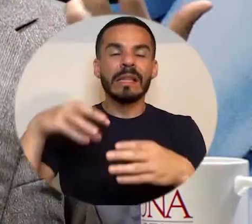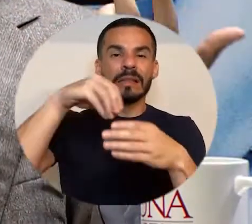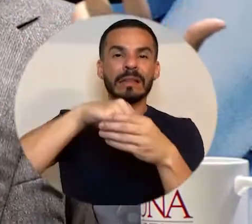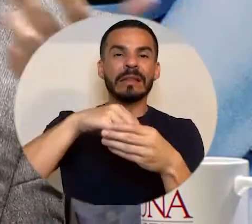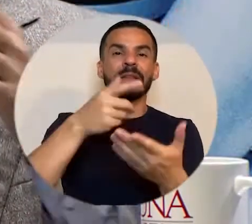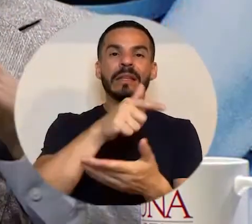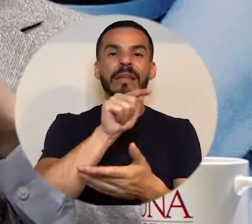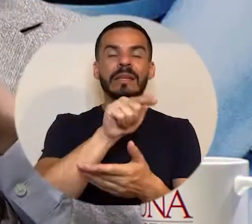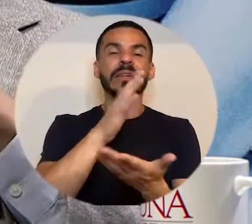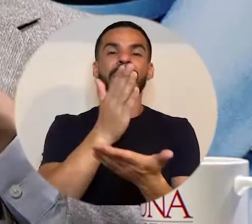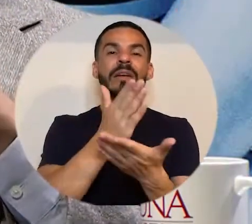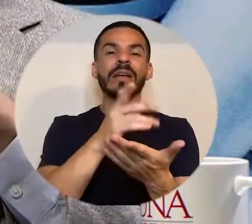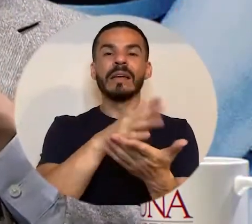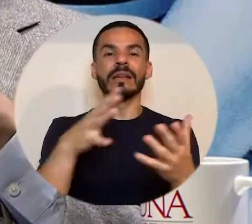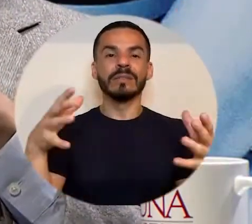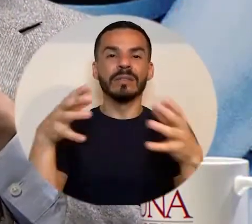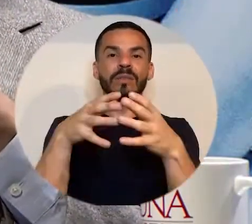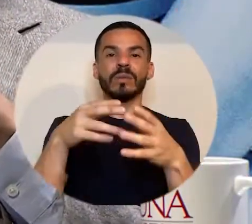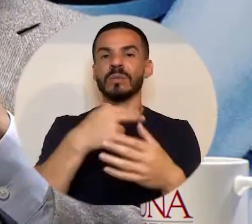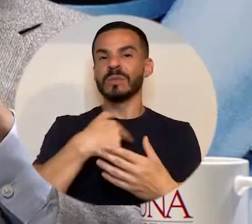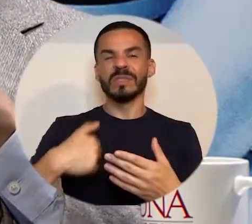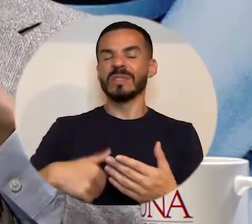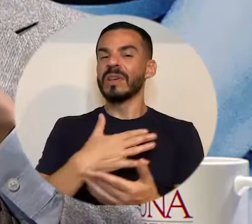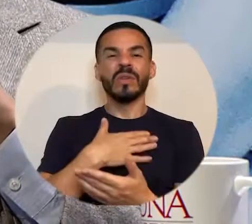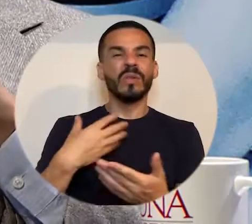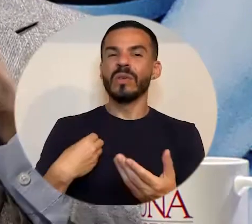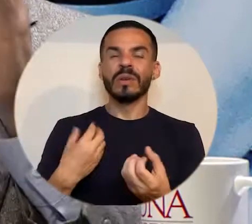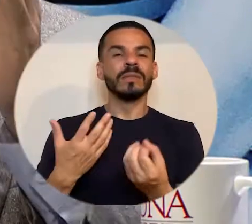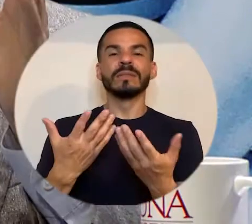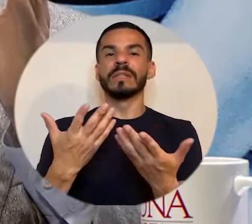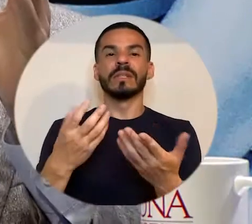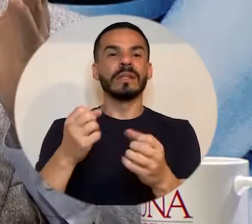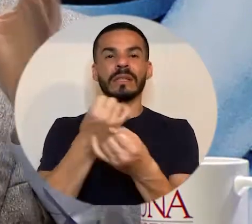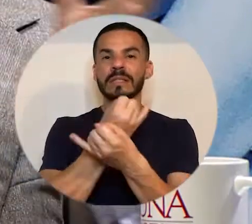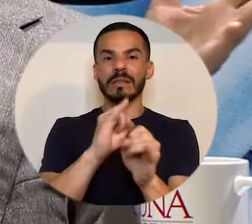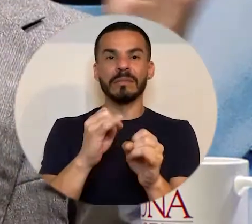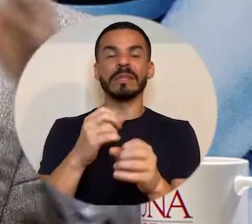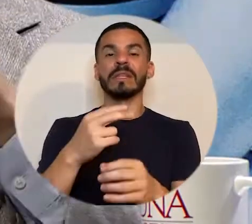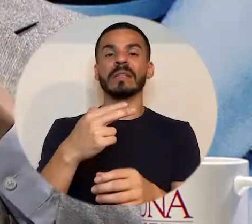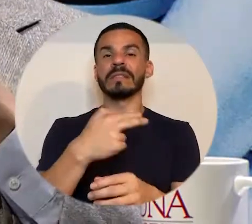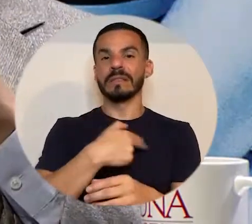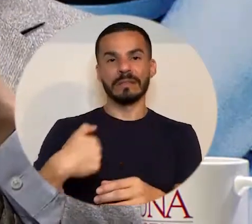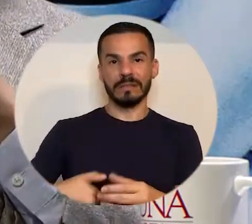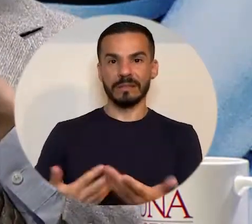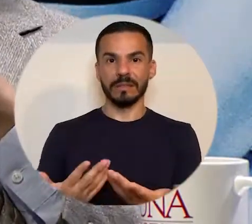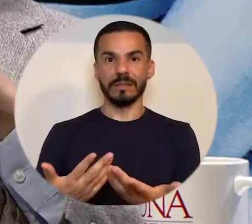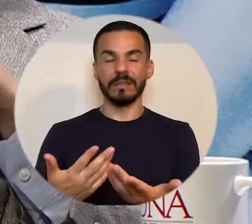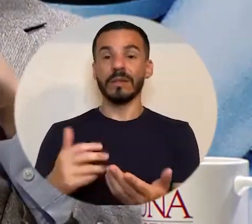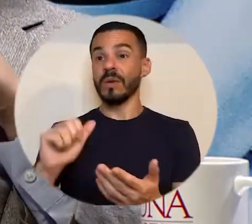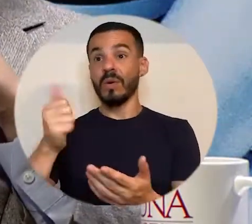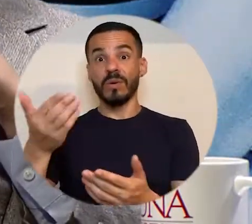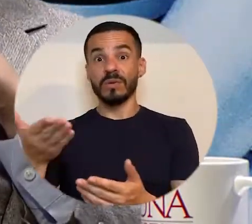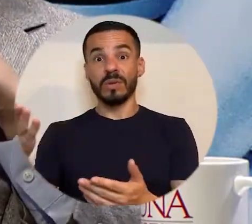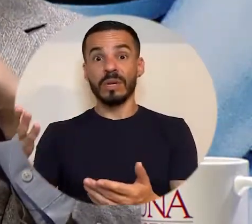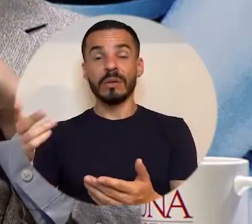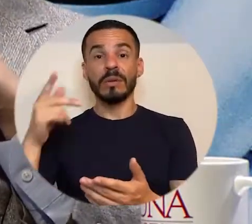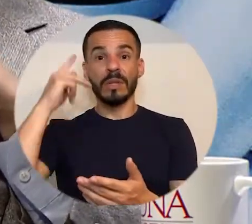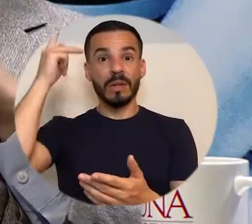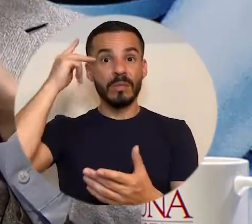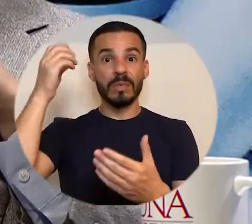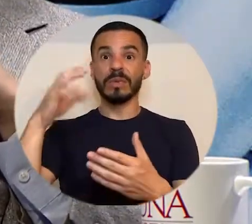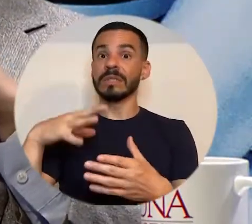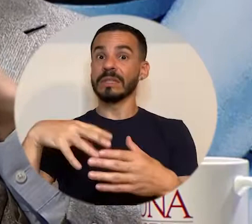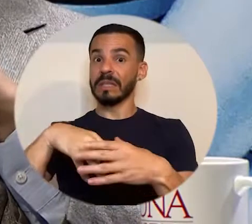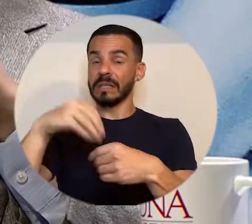ser parte de ese conglomerado chino. No les gusta tener tan poca independencia de China. El otro elemento